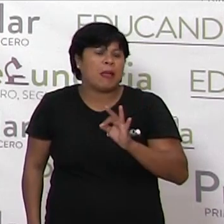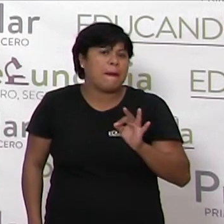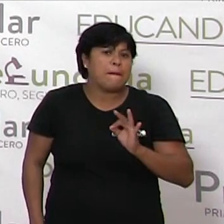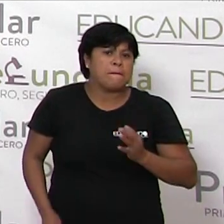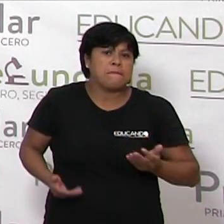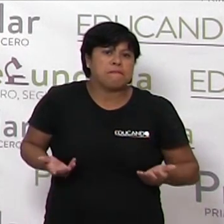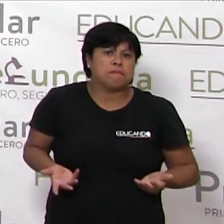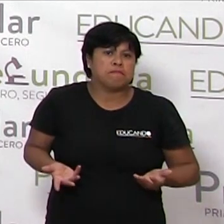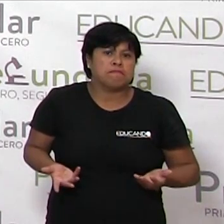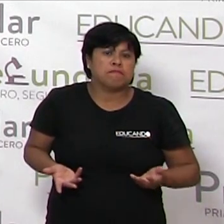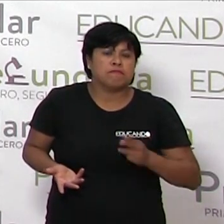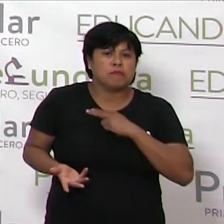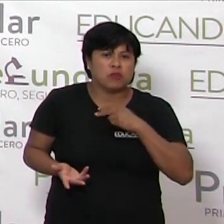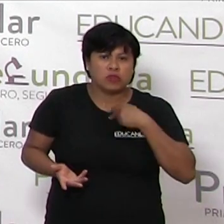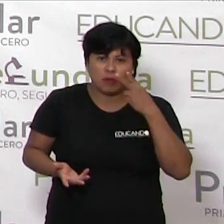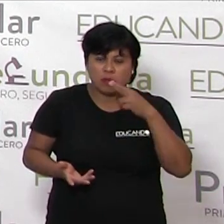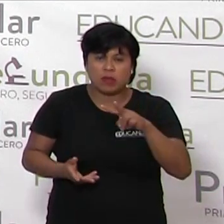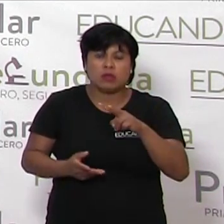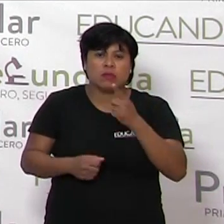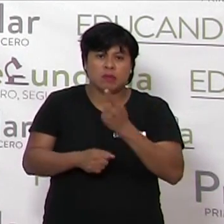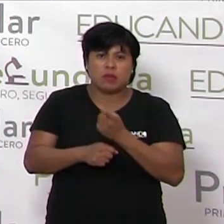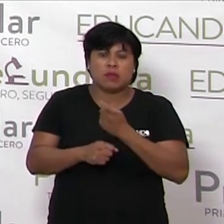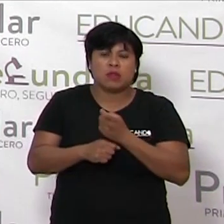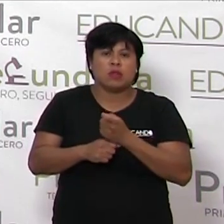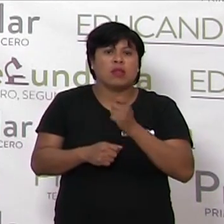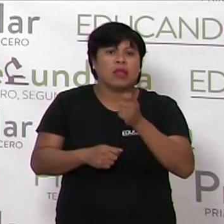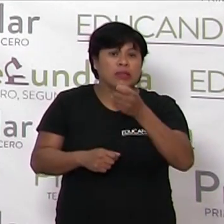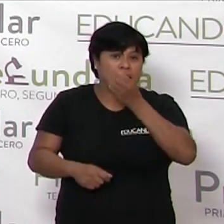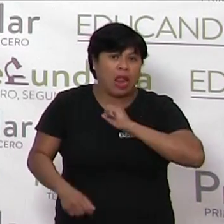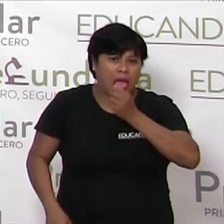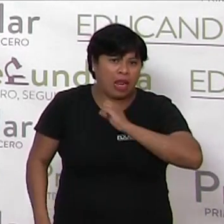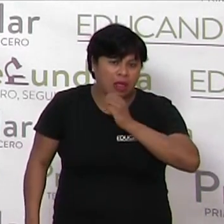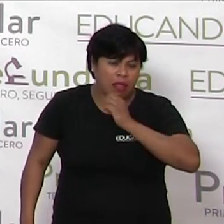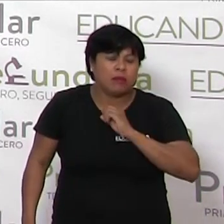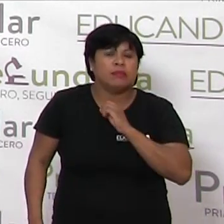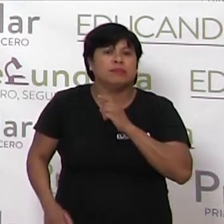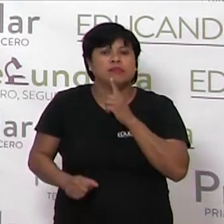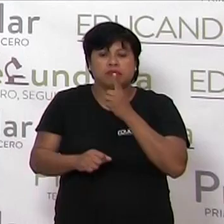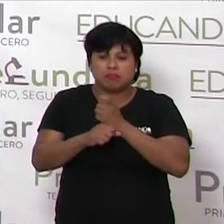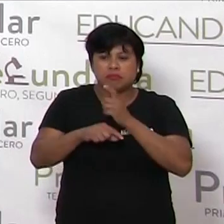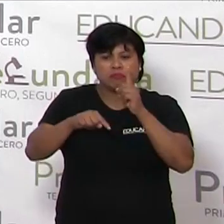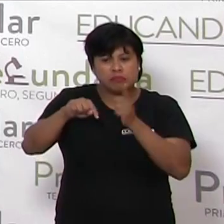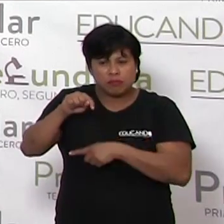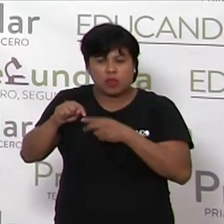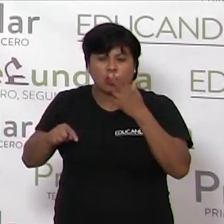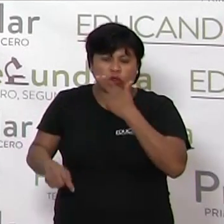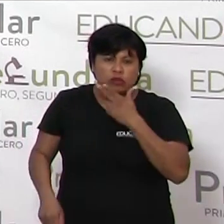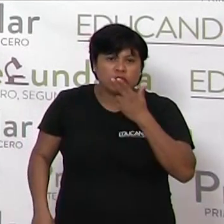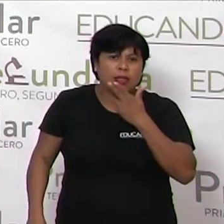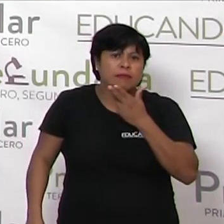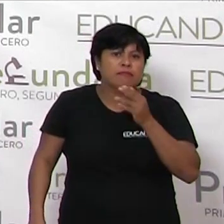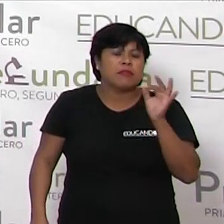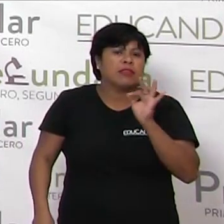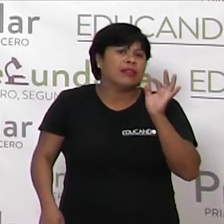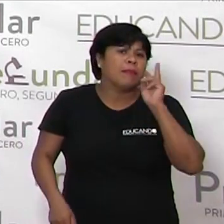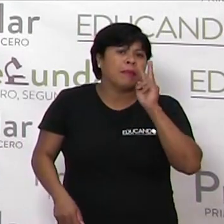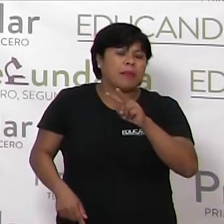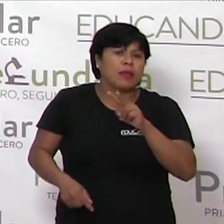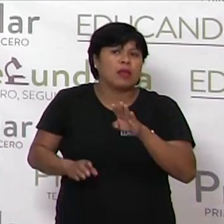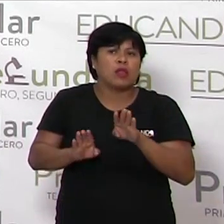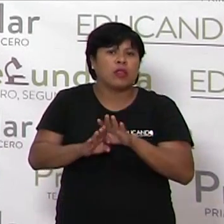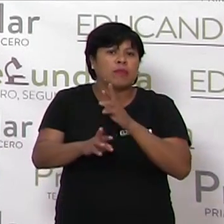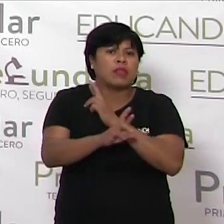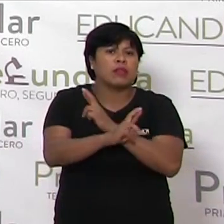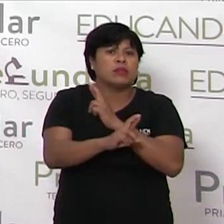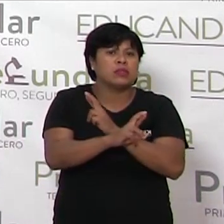Que sean, ya vimos en una primera tabla que eran helados. Vamos a quitarnos un poquito de dulces y